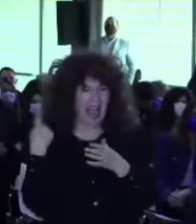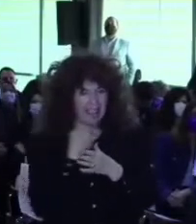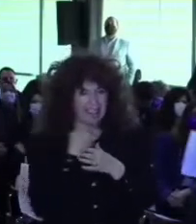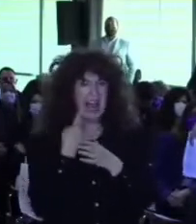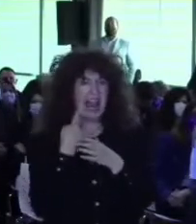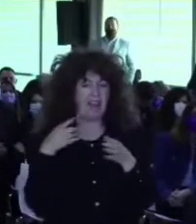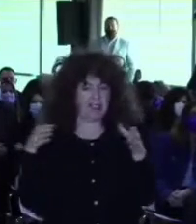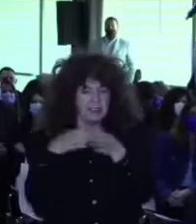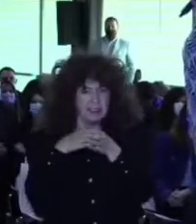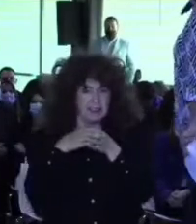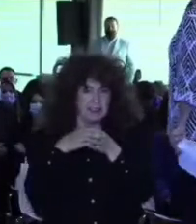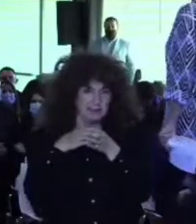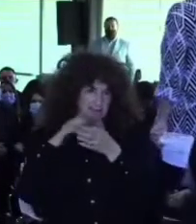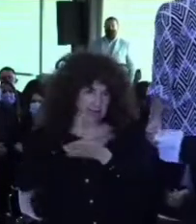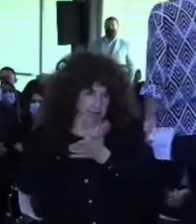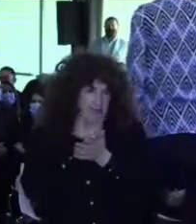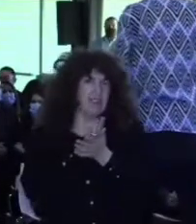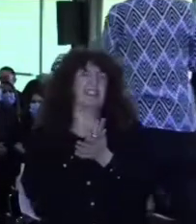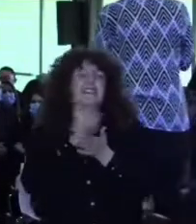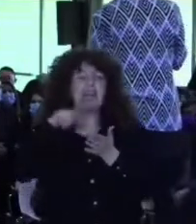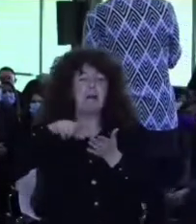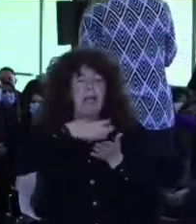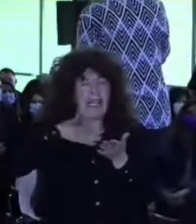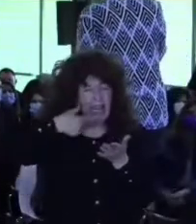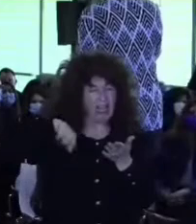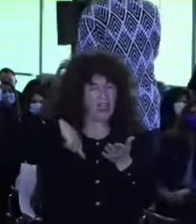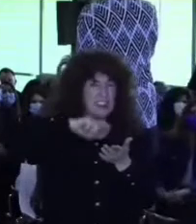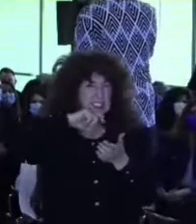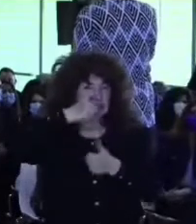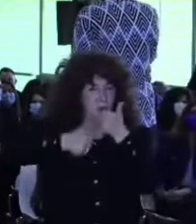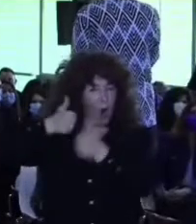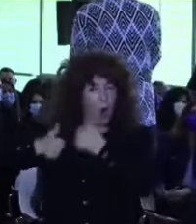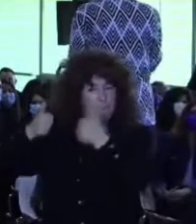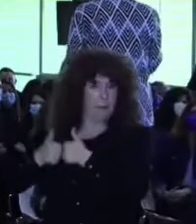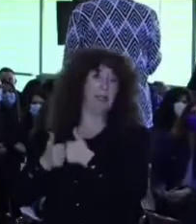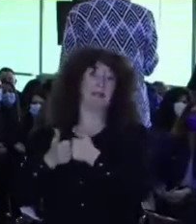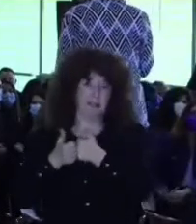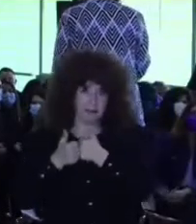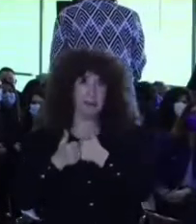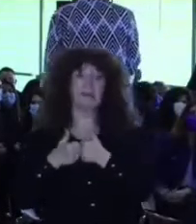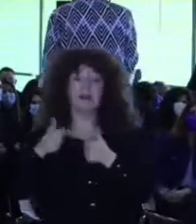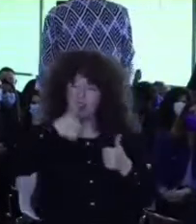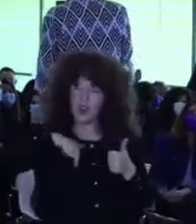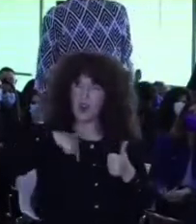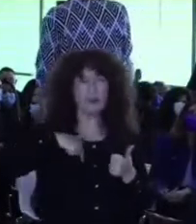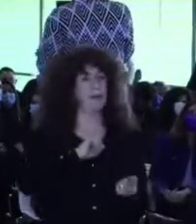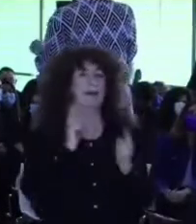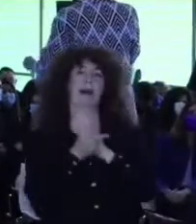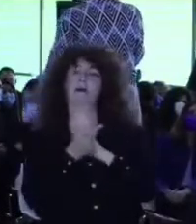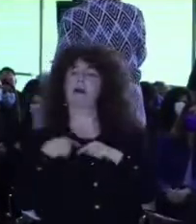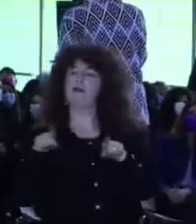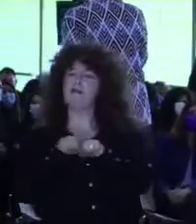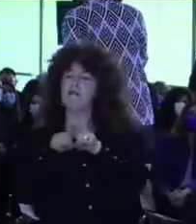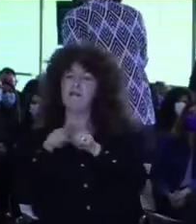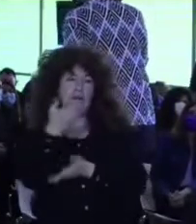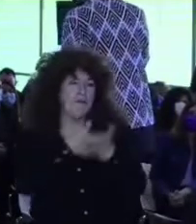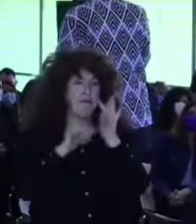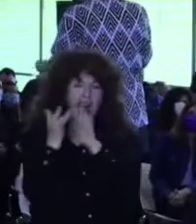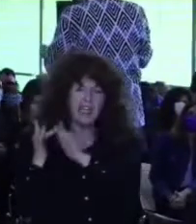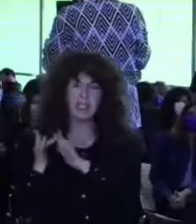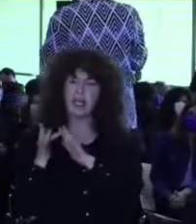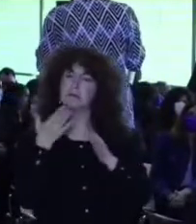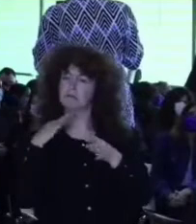atomizada y compitiendo. Nos van a encontrar fraterna, nos van a encontrar